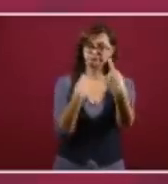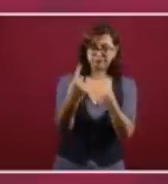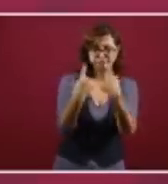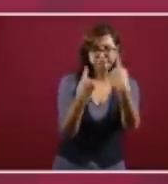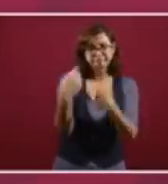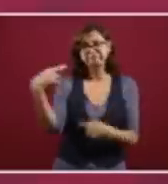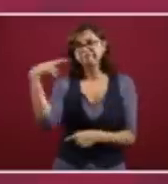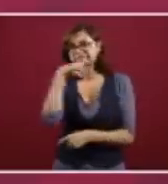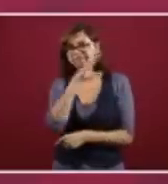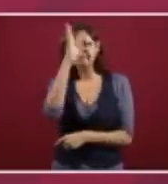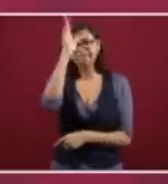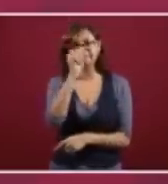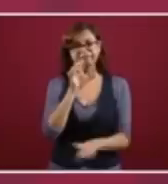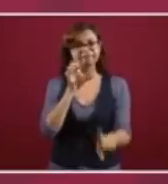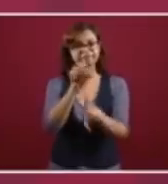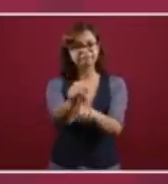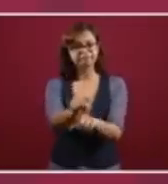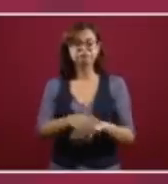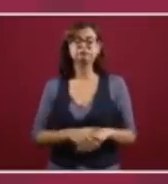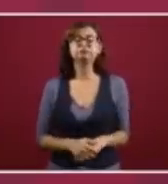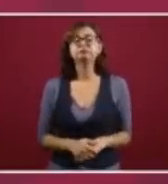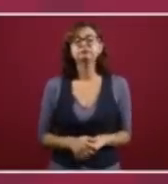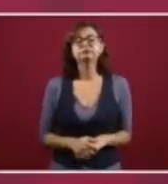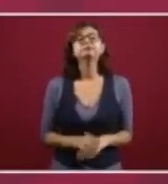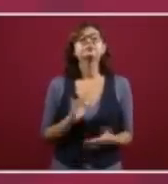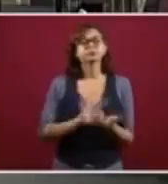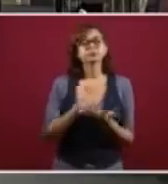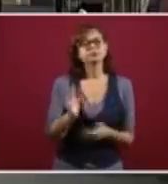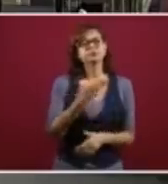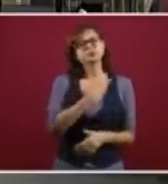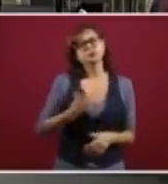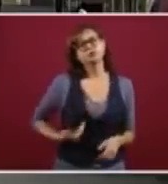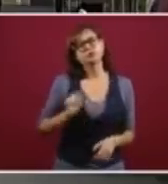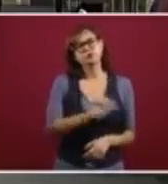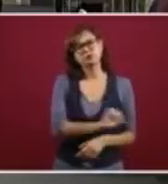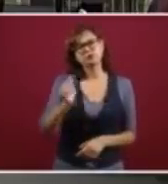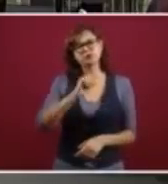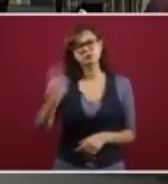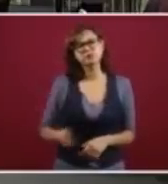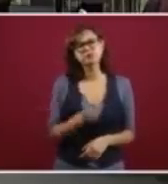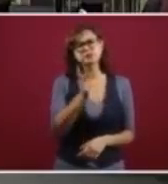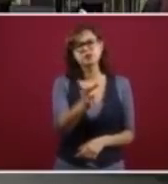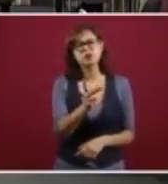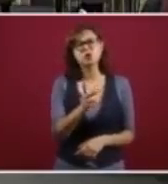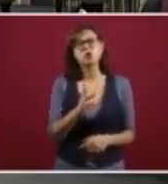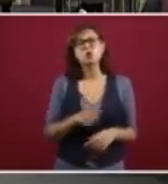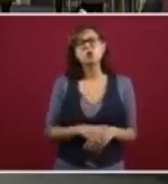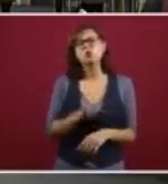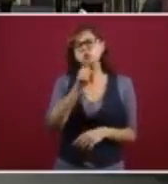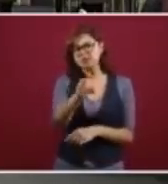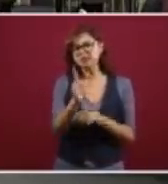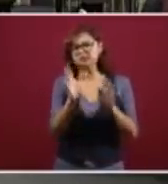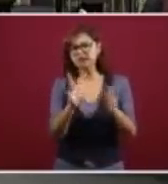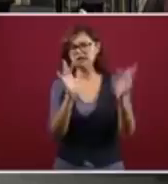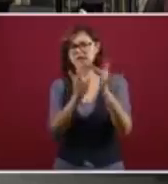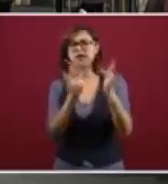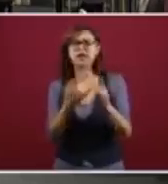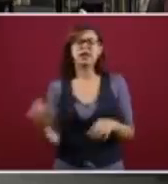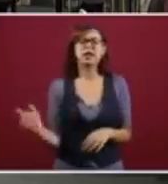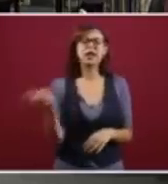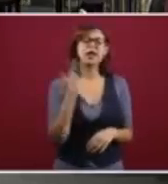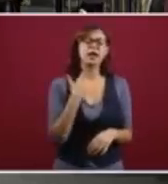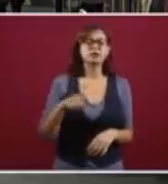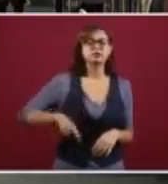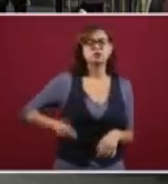pronto. Gracias, presidente. Y preguntarle por otro lado, usted ha estado de alguna manera en contacto con el exgobernador de